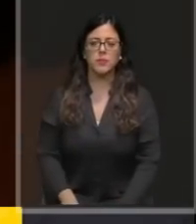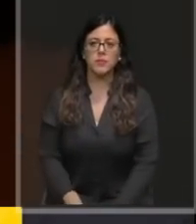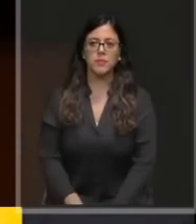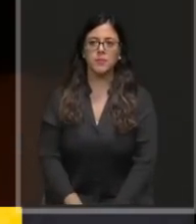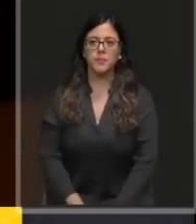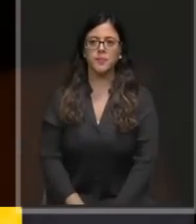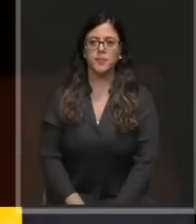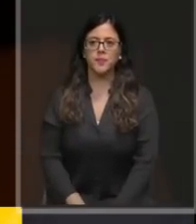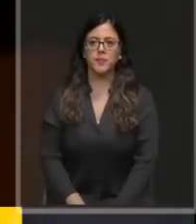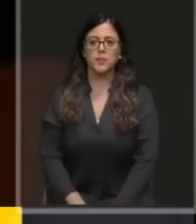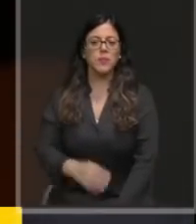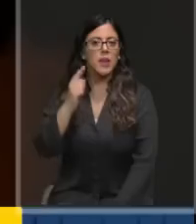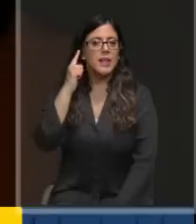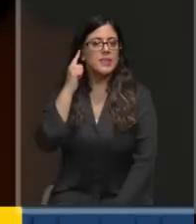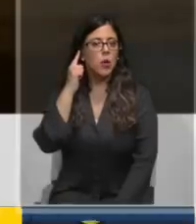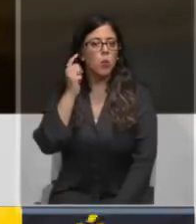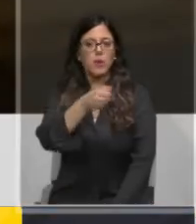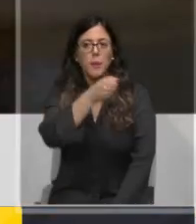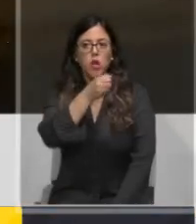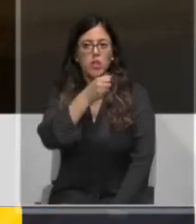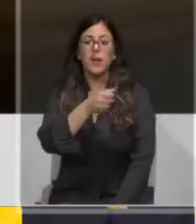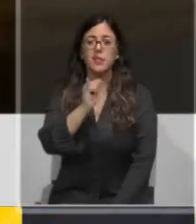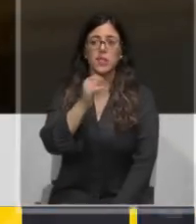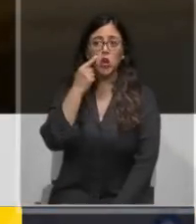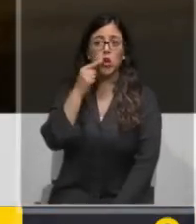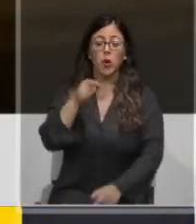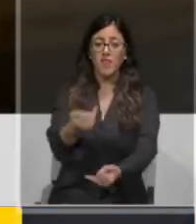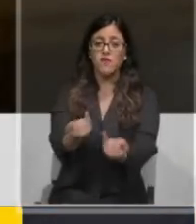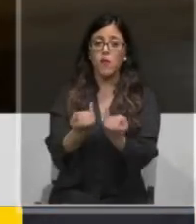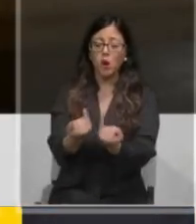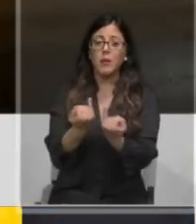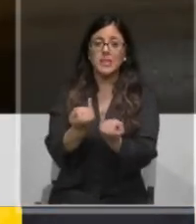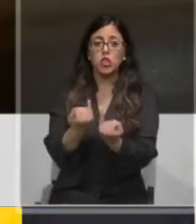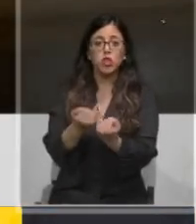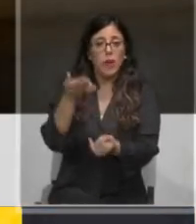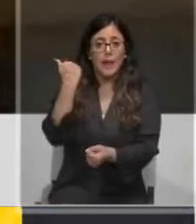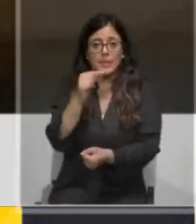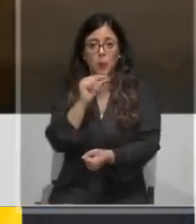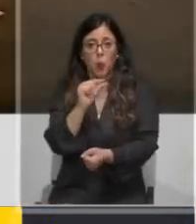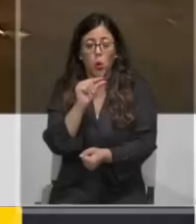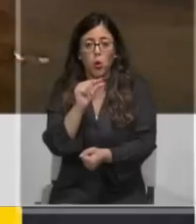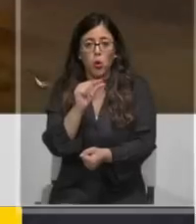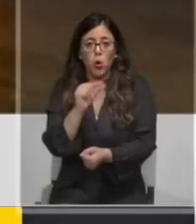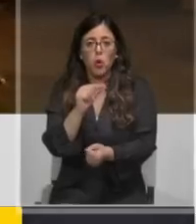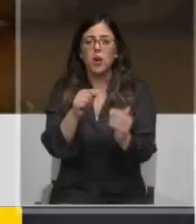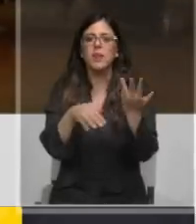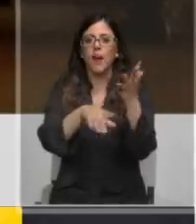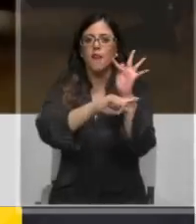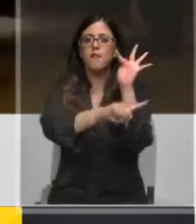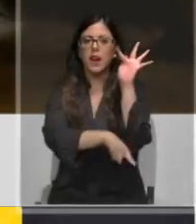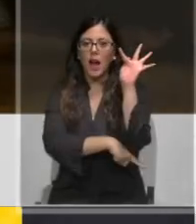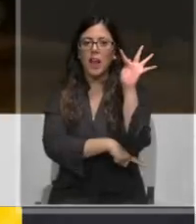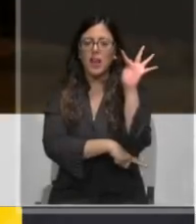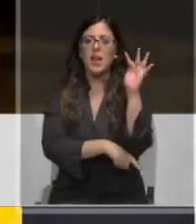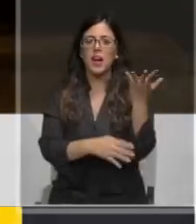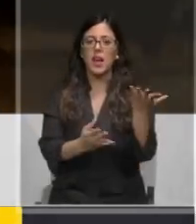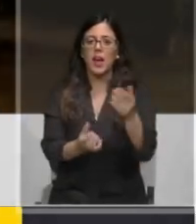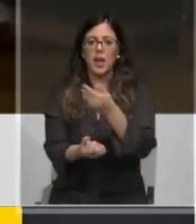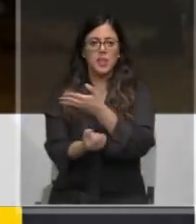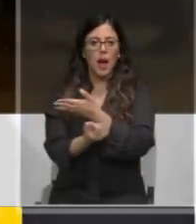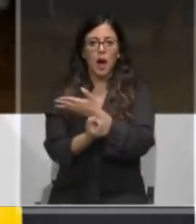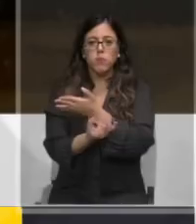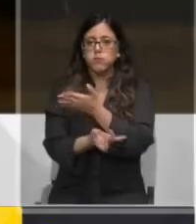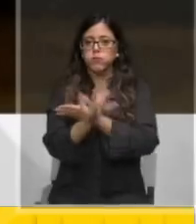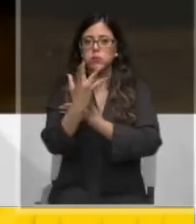efectivamente Ramón soledad es una información que es muy reciente hace pocos minutos que la fiscalía emana este Twitter en su cuenta